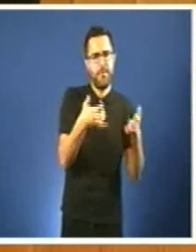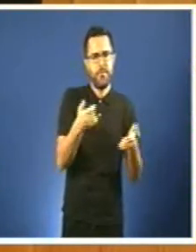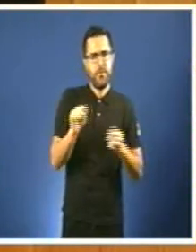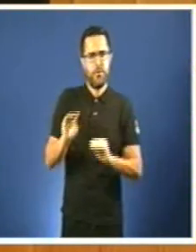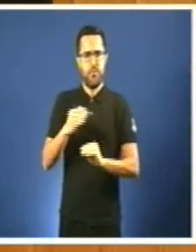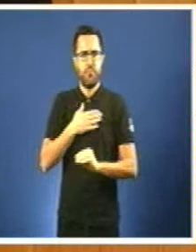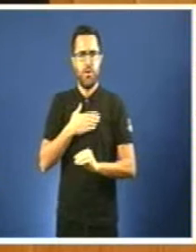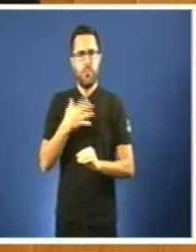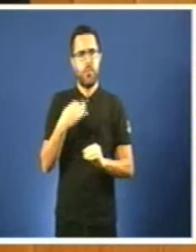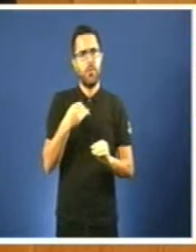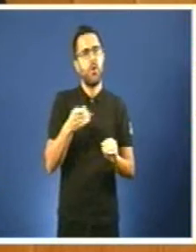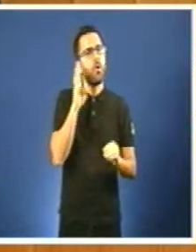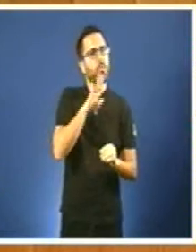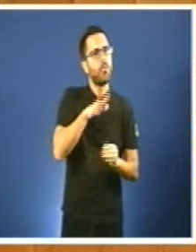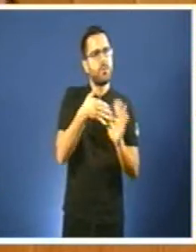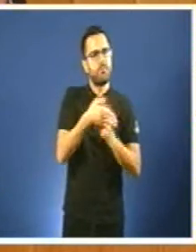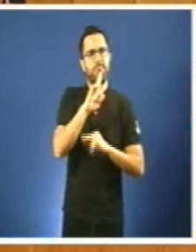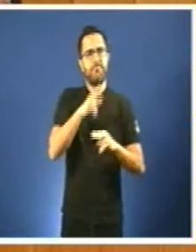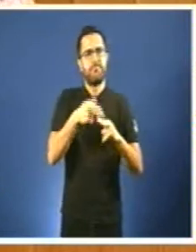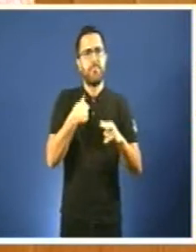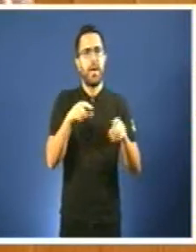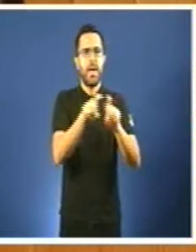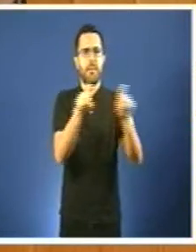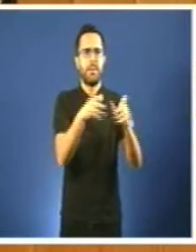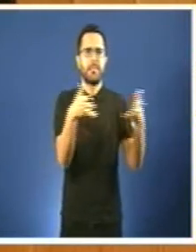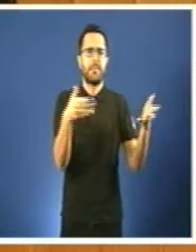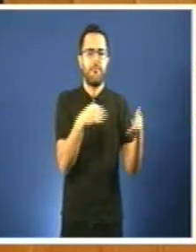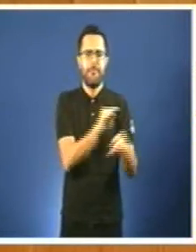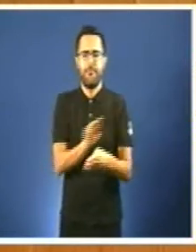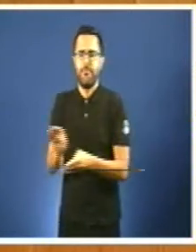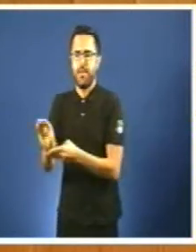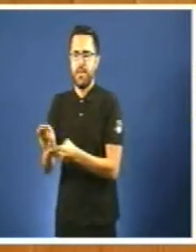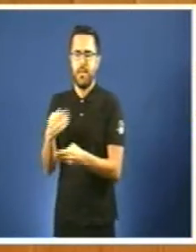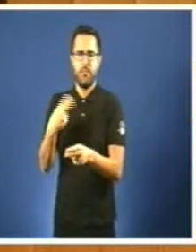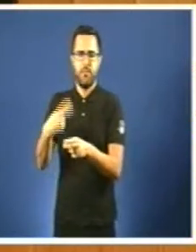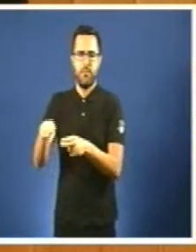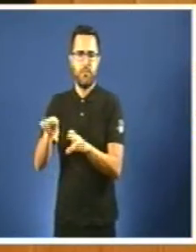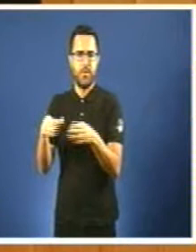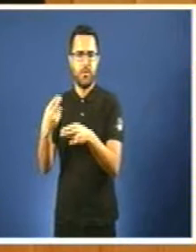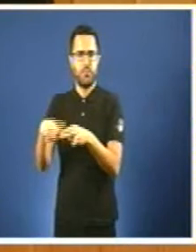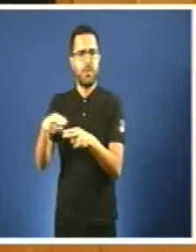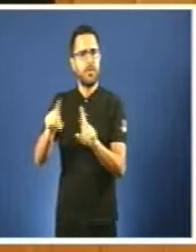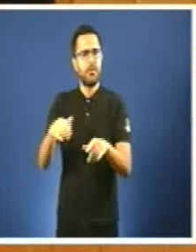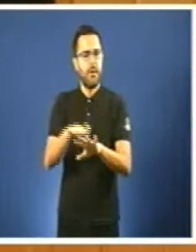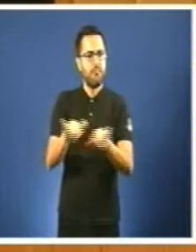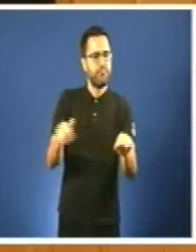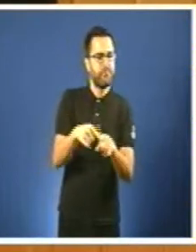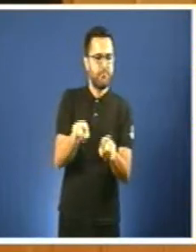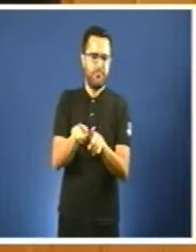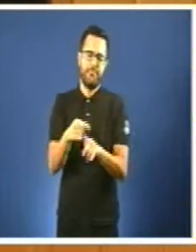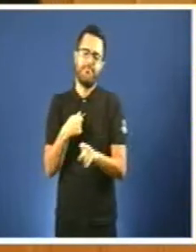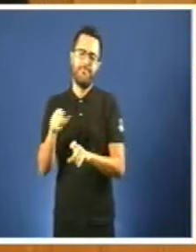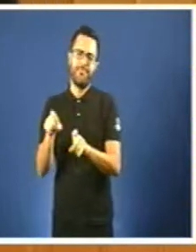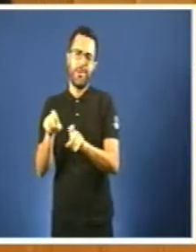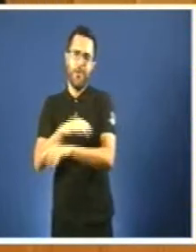empresas financien algúns partidos a cambio de que estes gobernen para elas. Esa corrupción sistémica